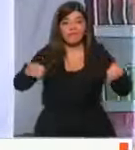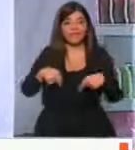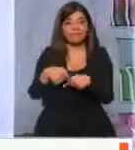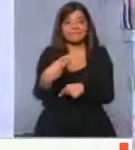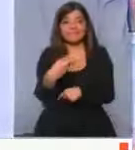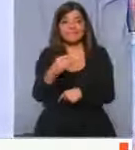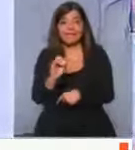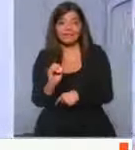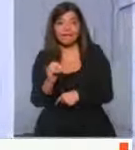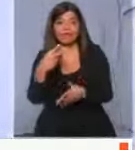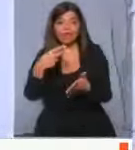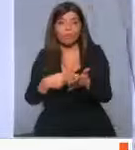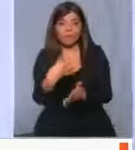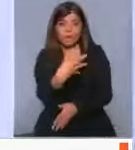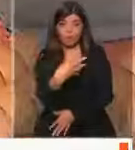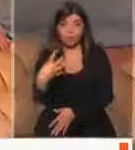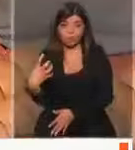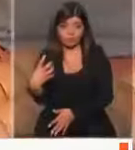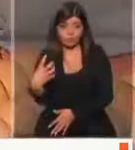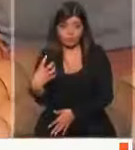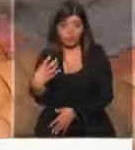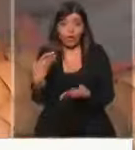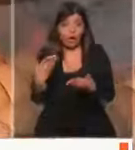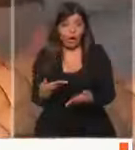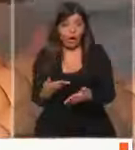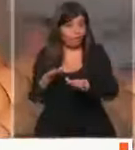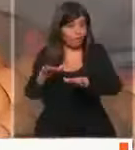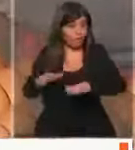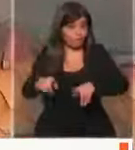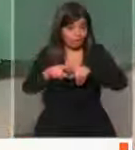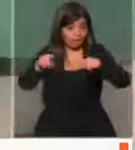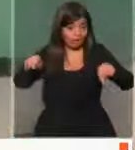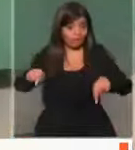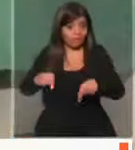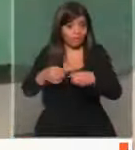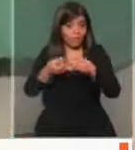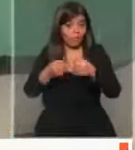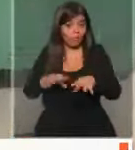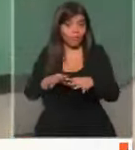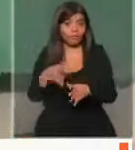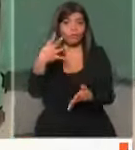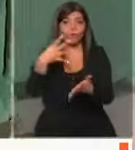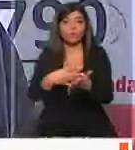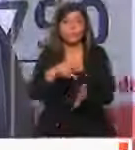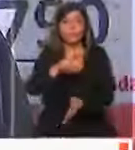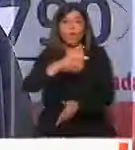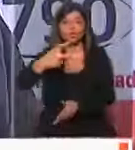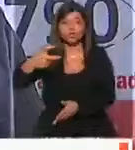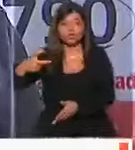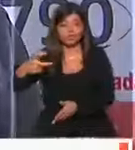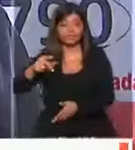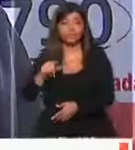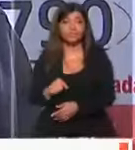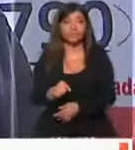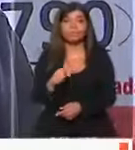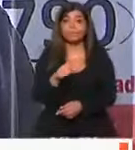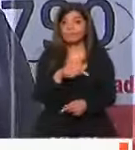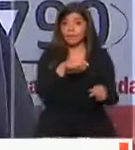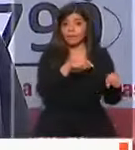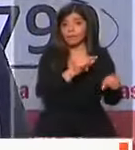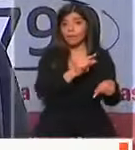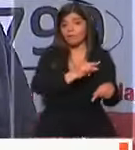unidades a $2.400. Ahora la misma bandeja está a $4.800. Acá es más barato